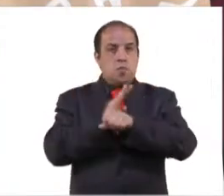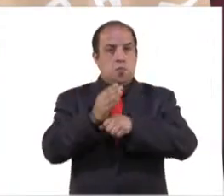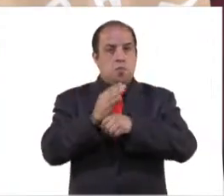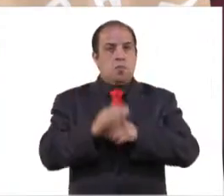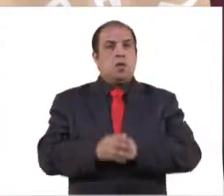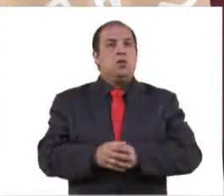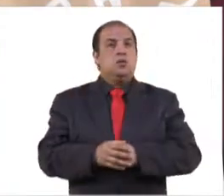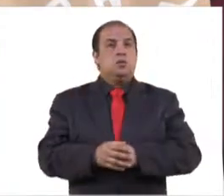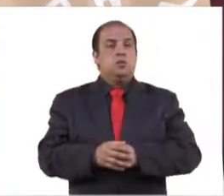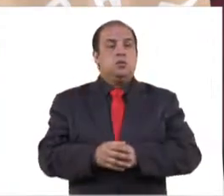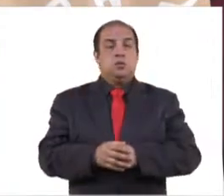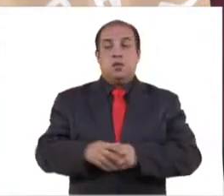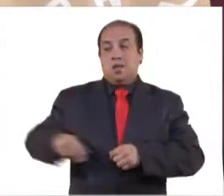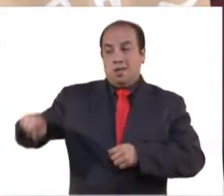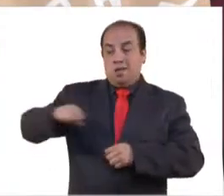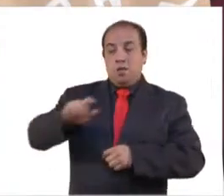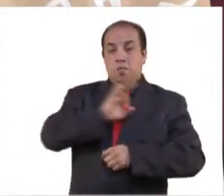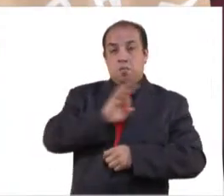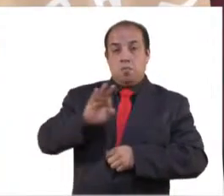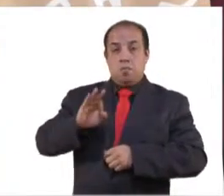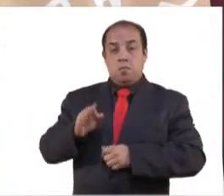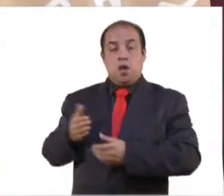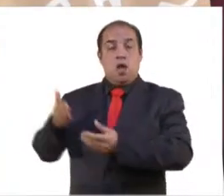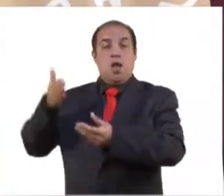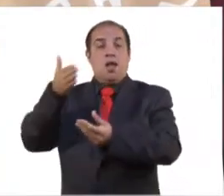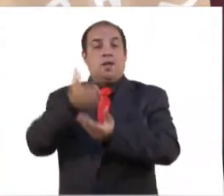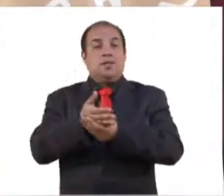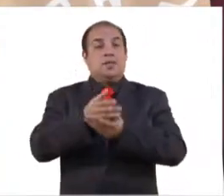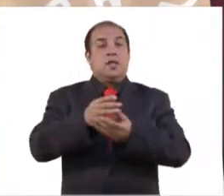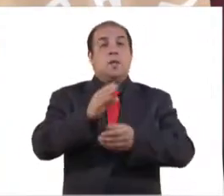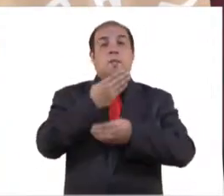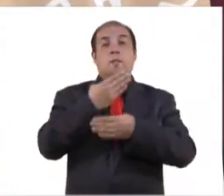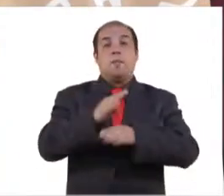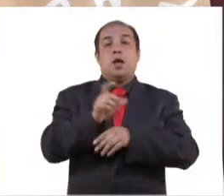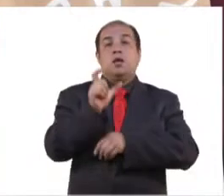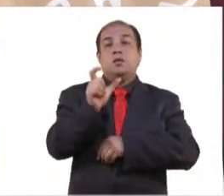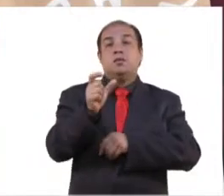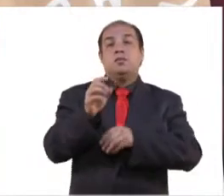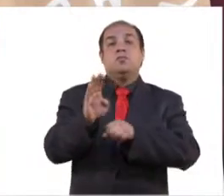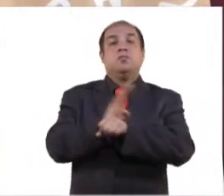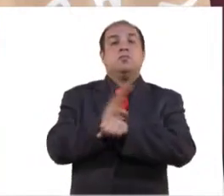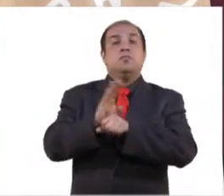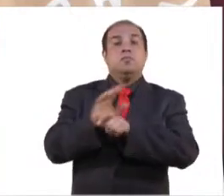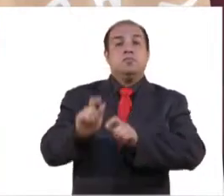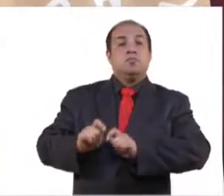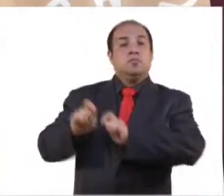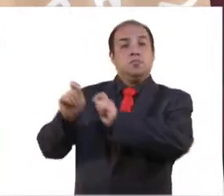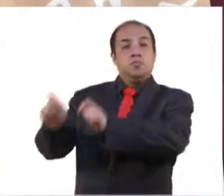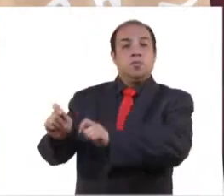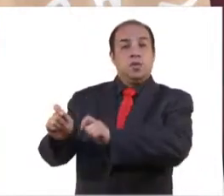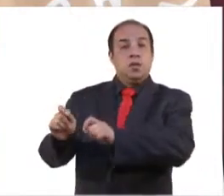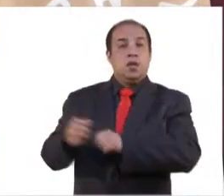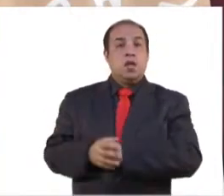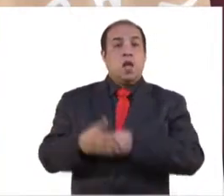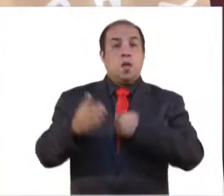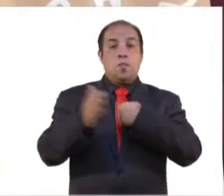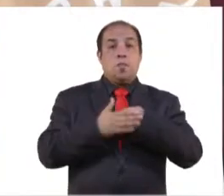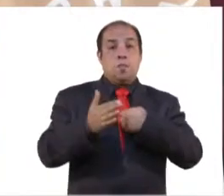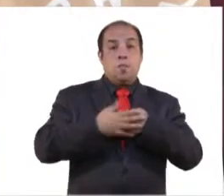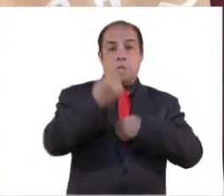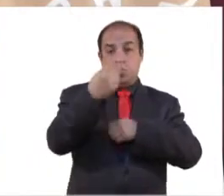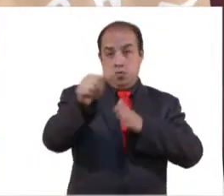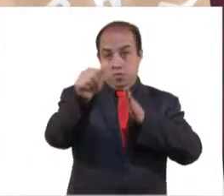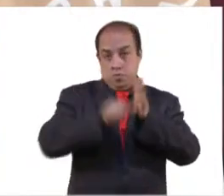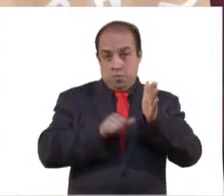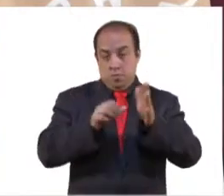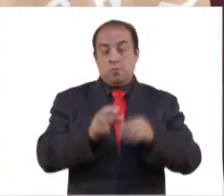su tarjeta del Banco de Bienestar, en donde a partir del siguiente bimestre,